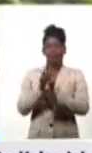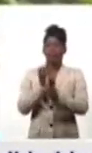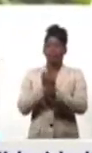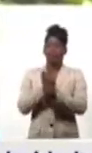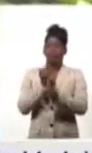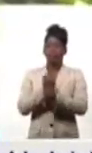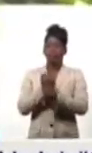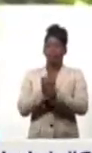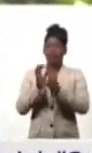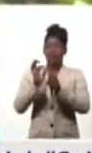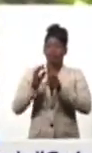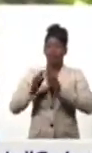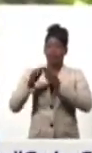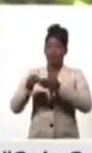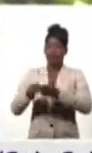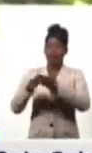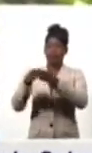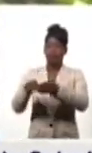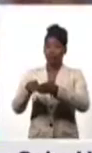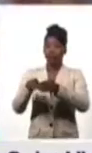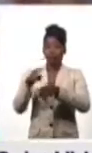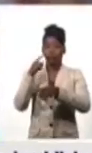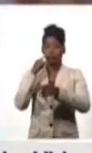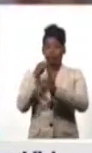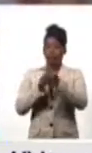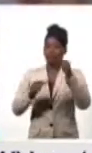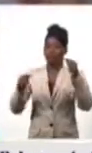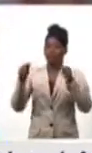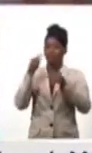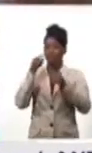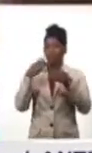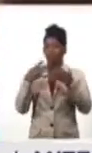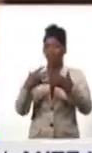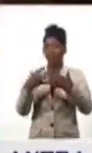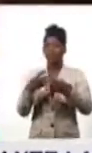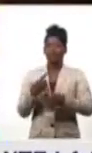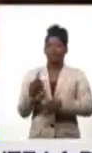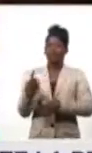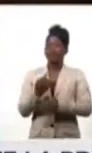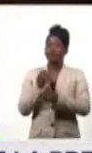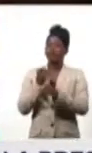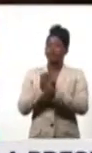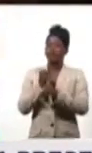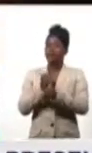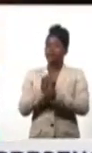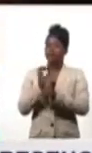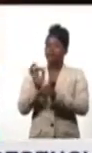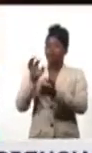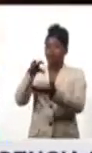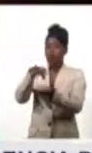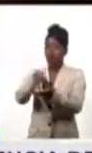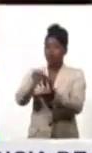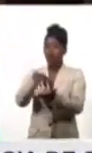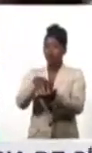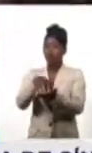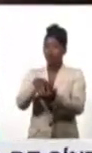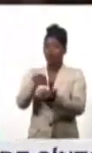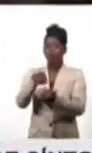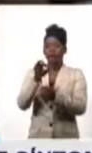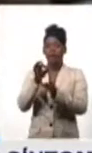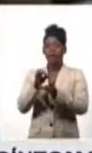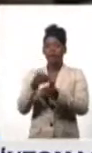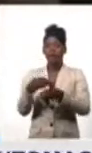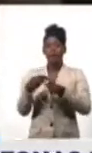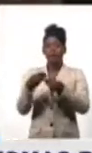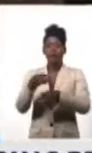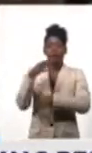uno de los sitios de endemismo más importantes que tiene el país, y casualmente también aquí en Desembarco está uno de los valores más relevantes de la herpetofauna cubana,